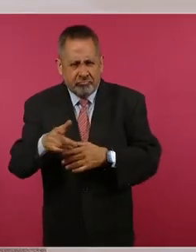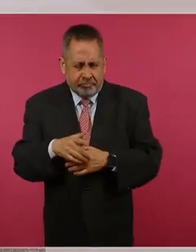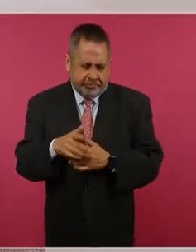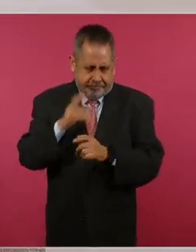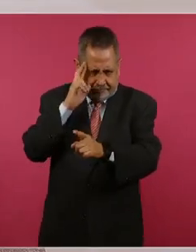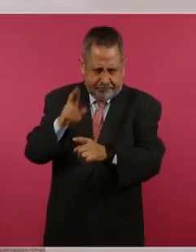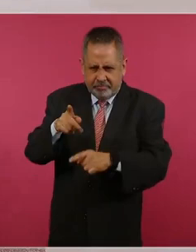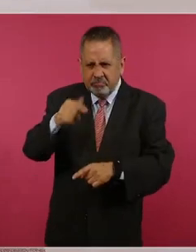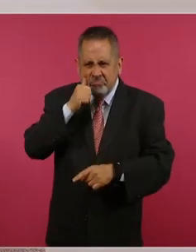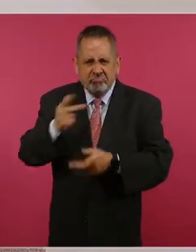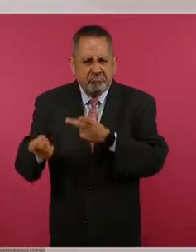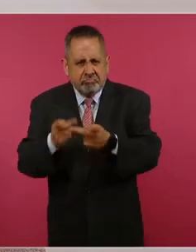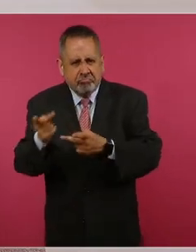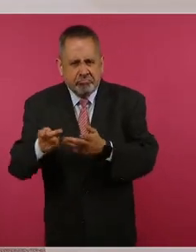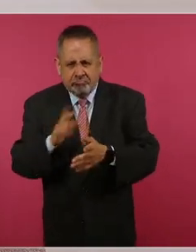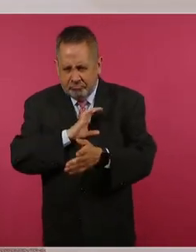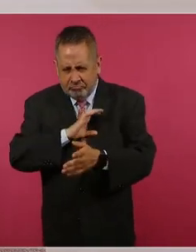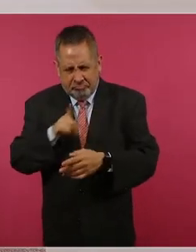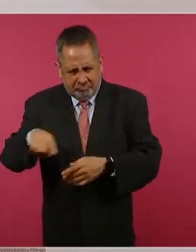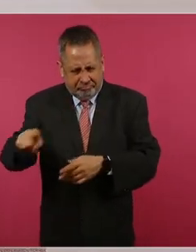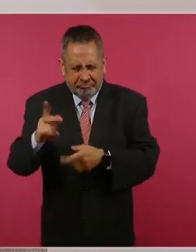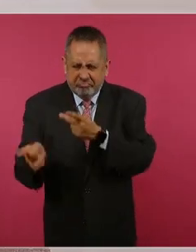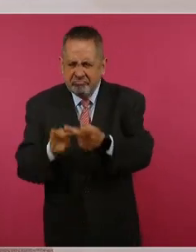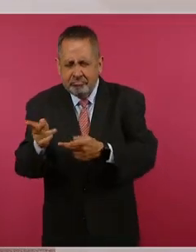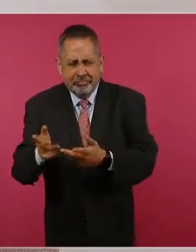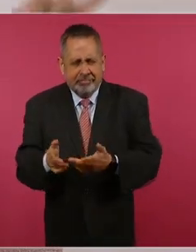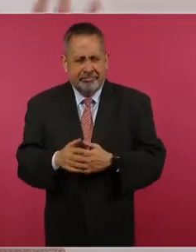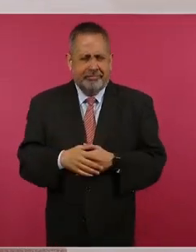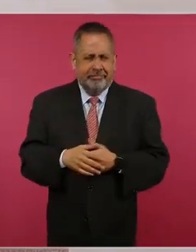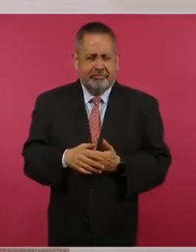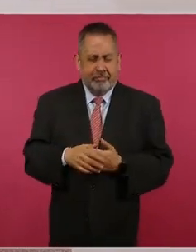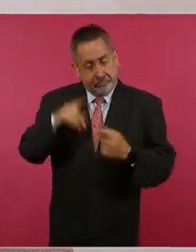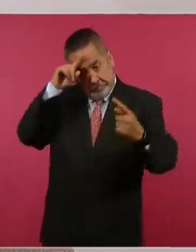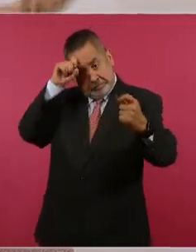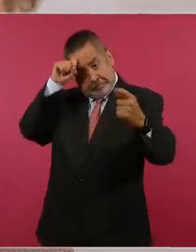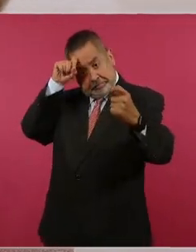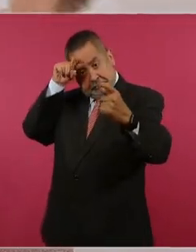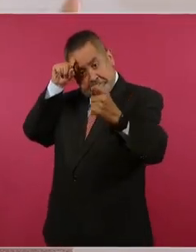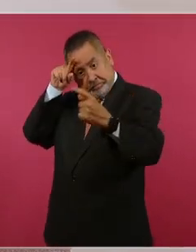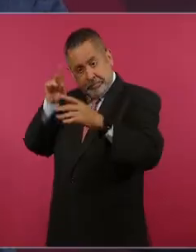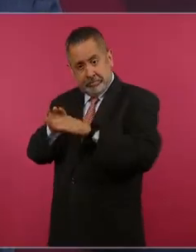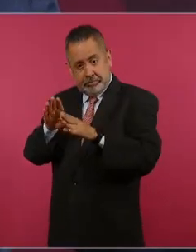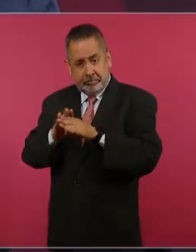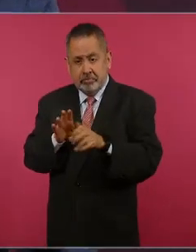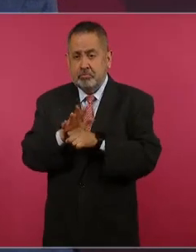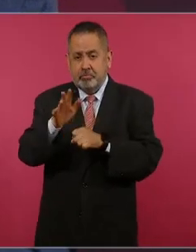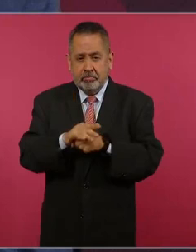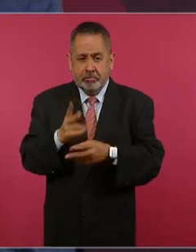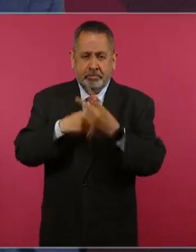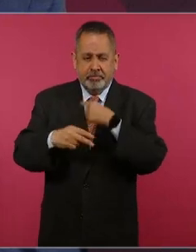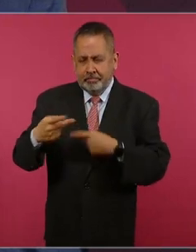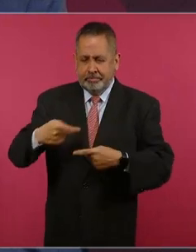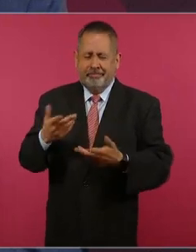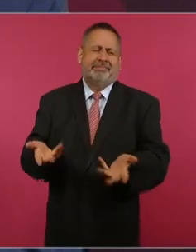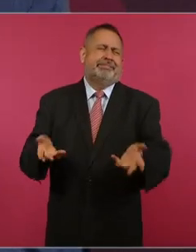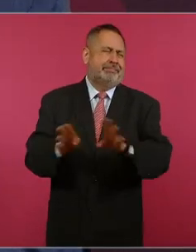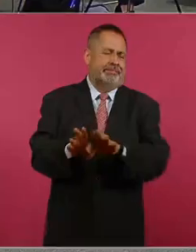todo respeto y cariño, ¿sí? Ni modo que ya sepan qué me van a venir a preguntar aquí.